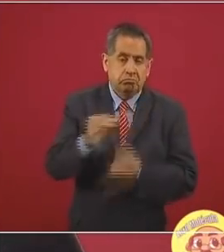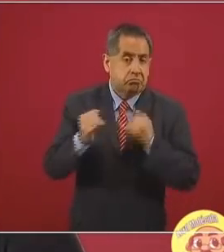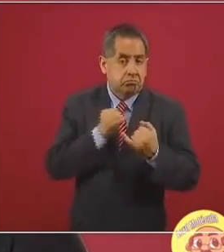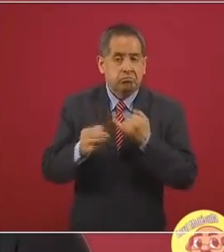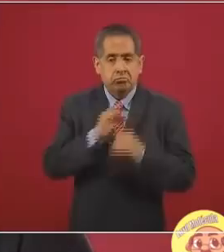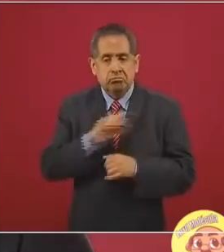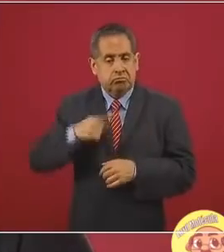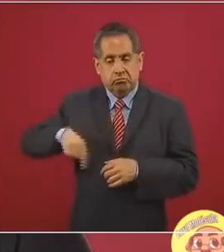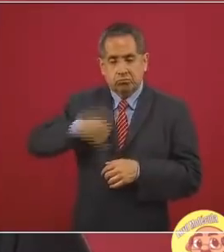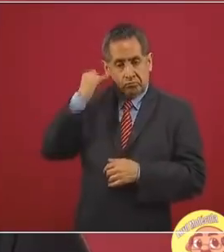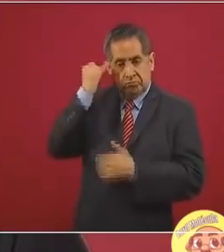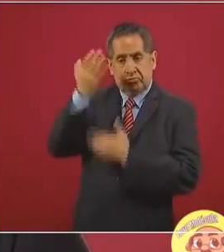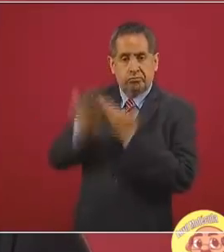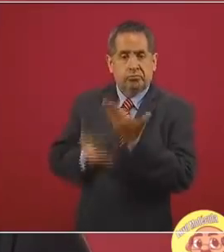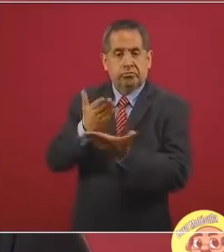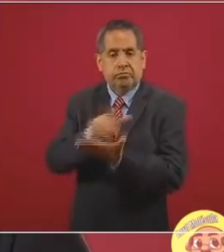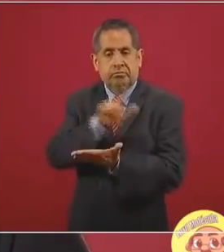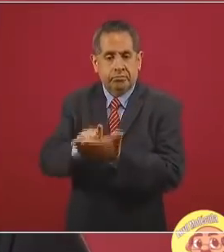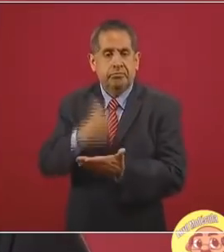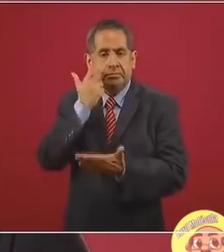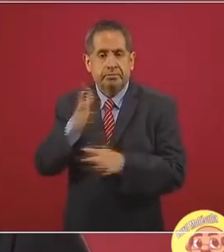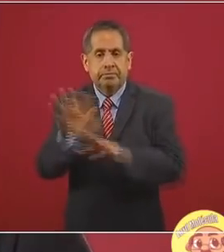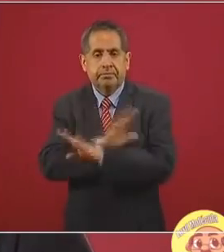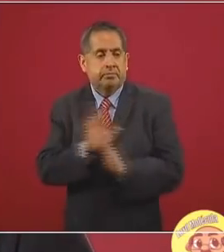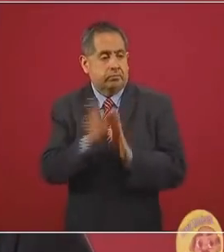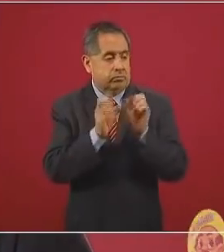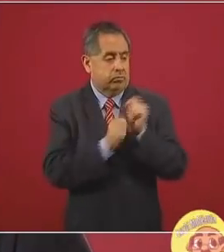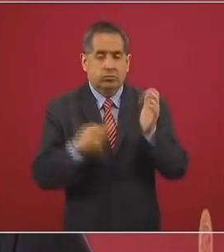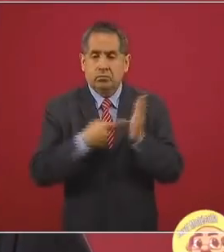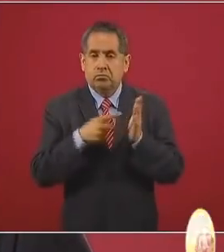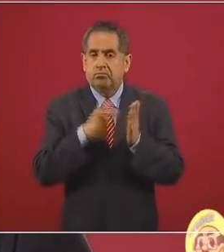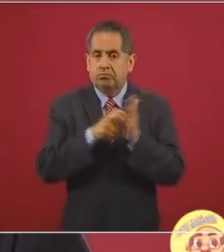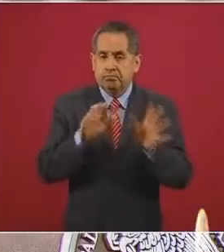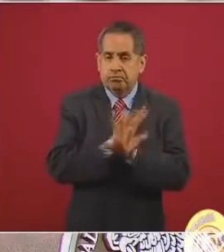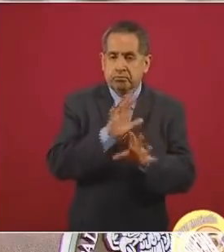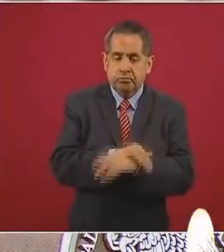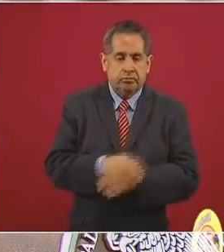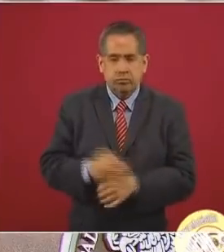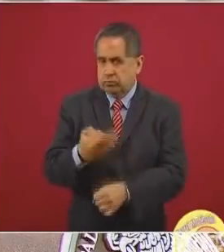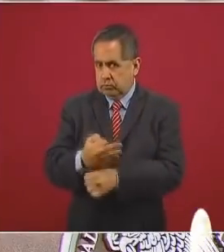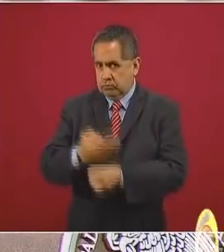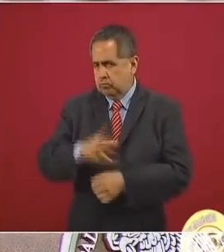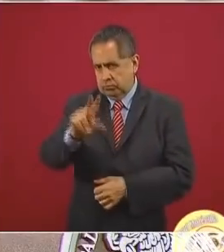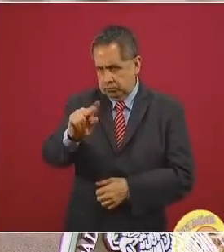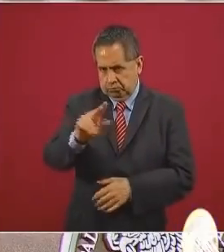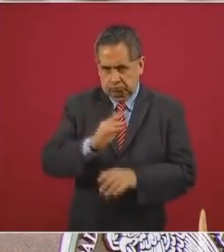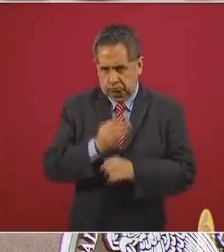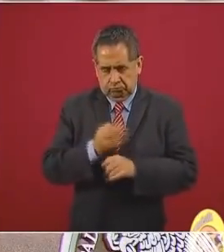enviemos una iniciativa de reforma a la Constitución. No lo haríamos ahora,